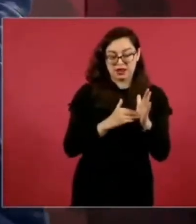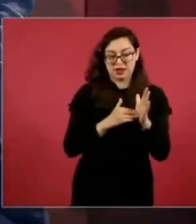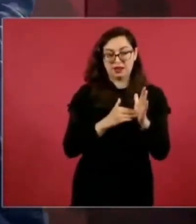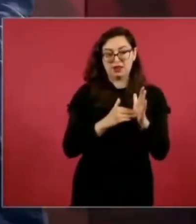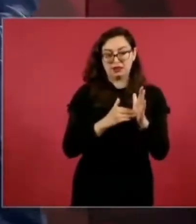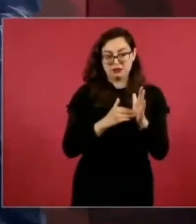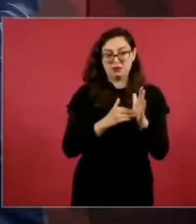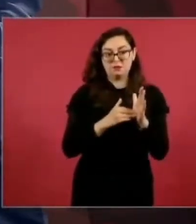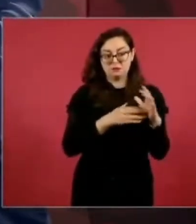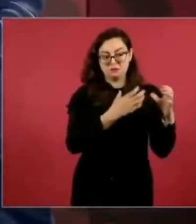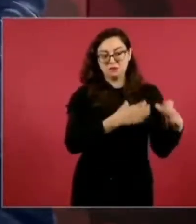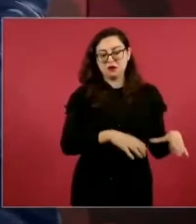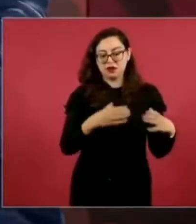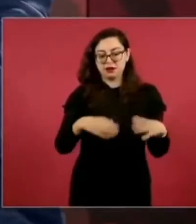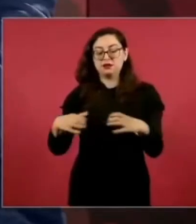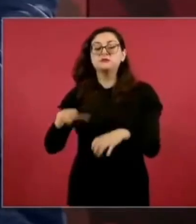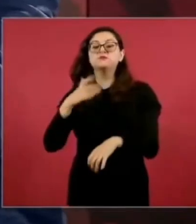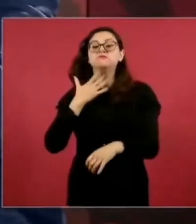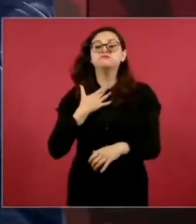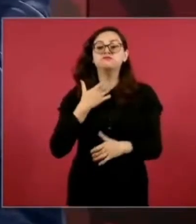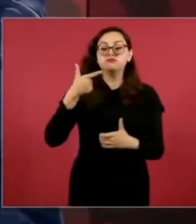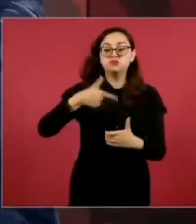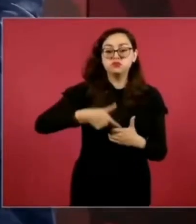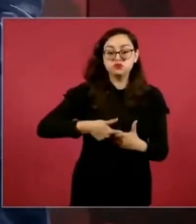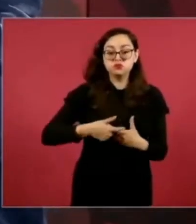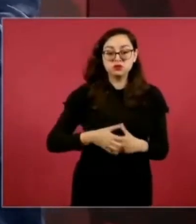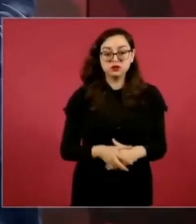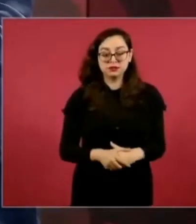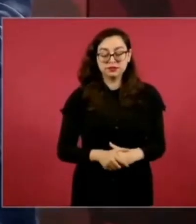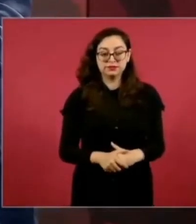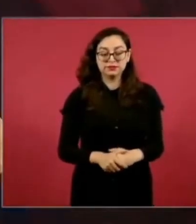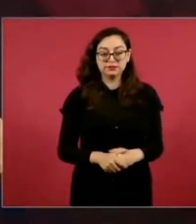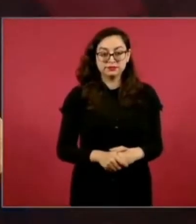de proceso de crudo.